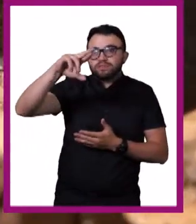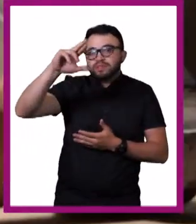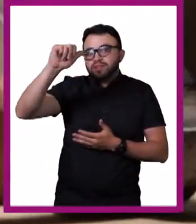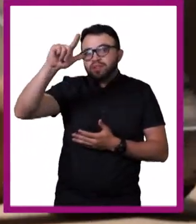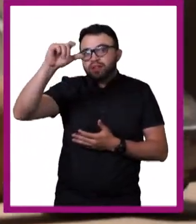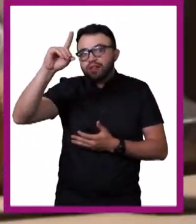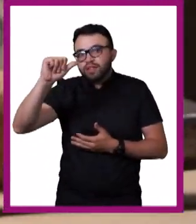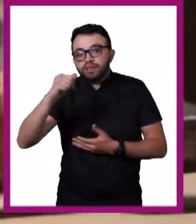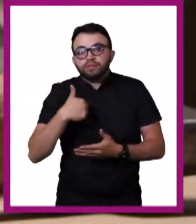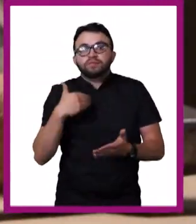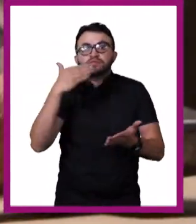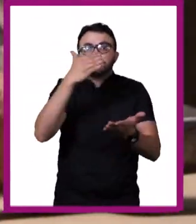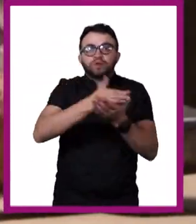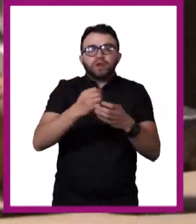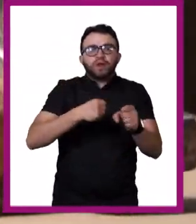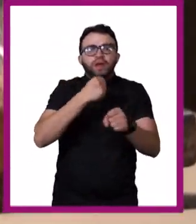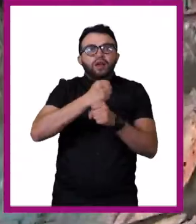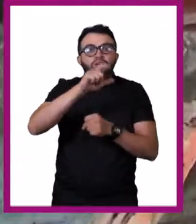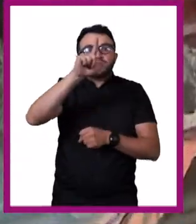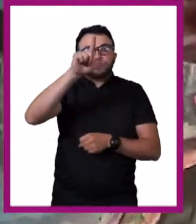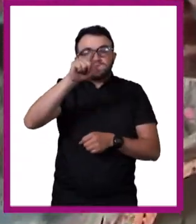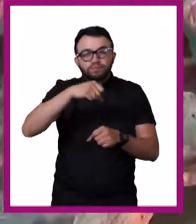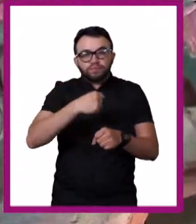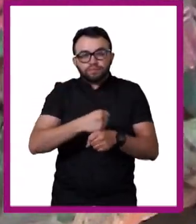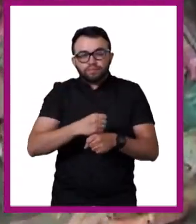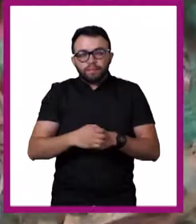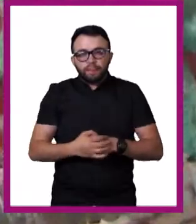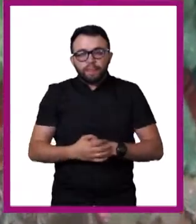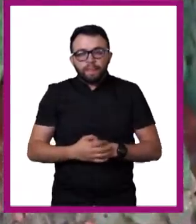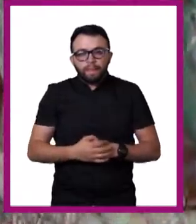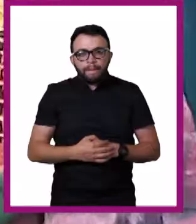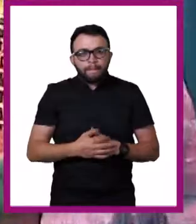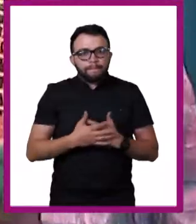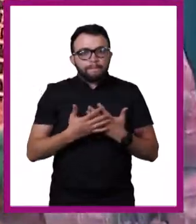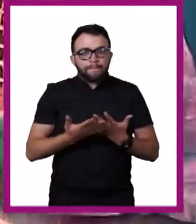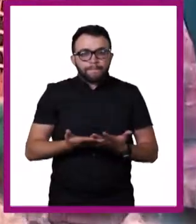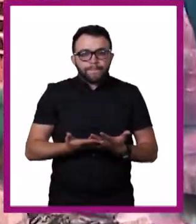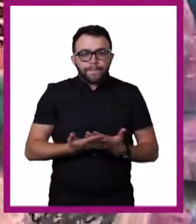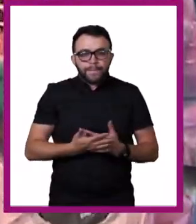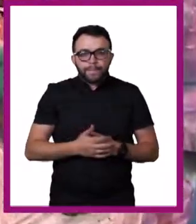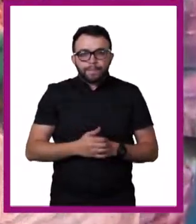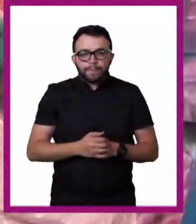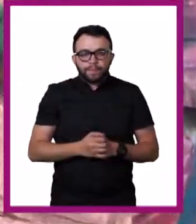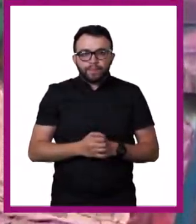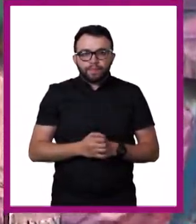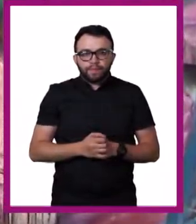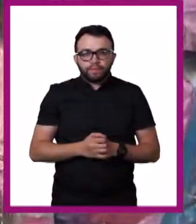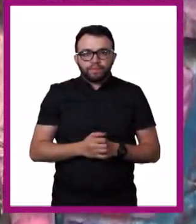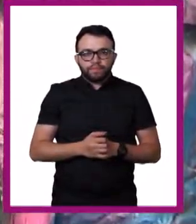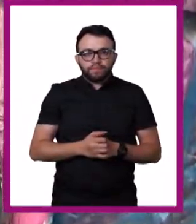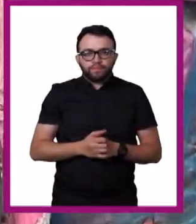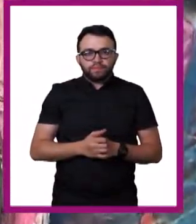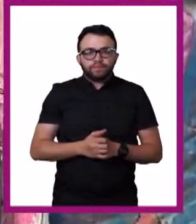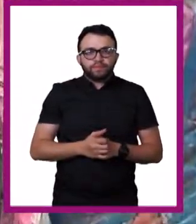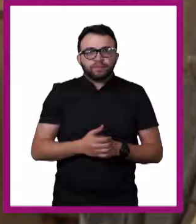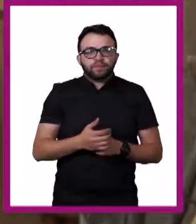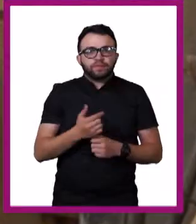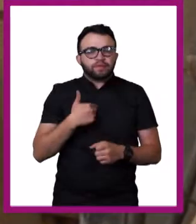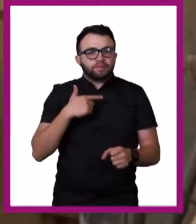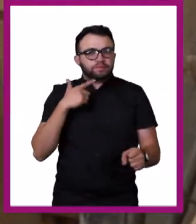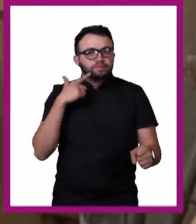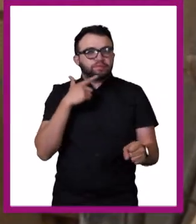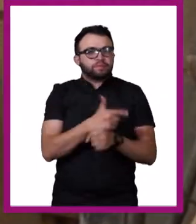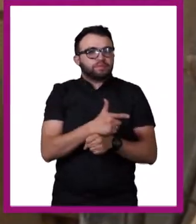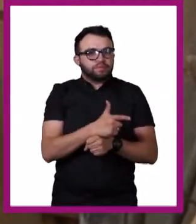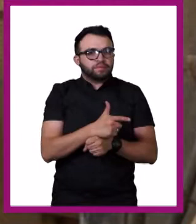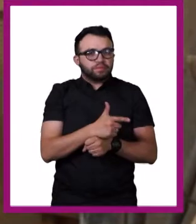Esmeralda a los 17 años. Y uno de mis grandes descubrimientos